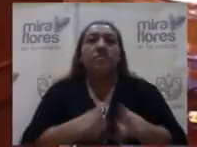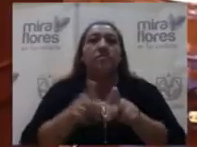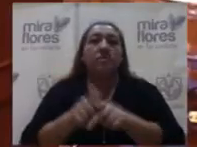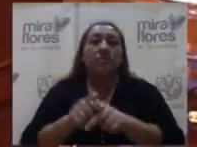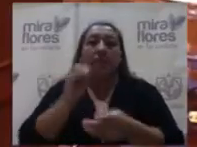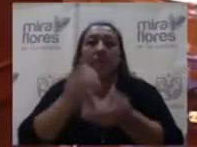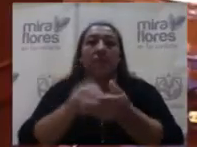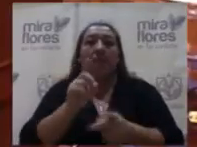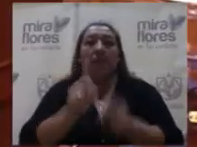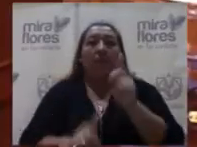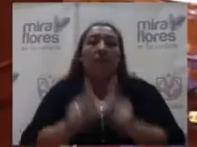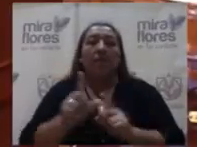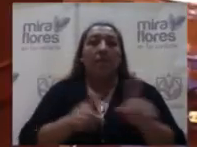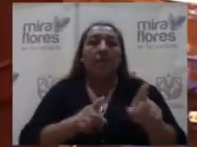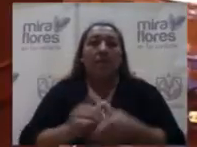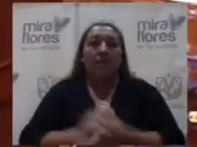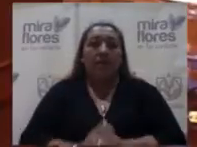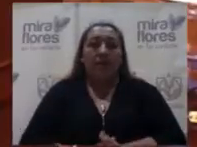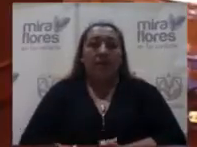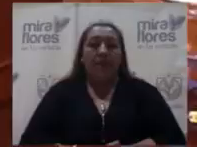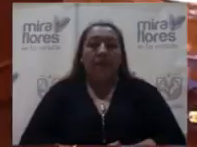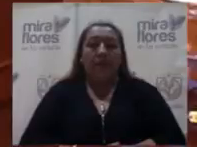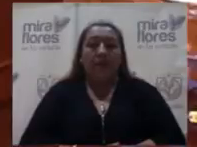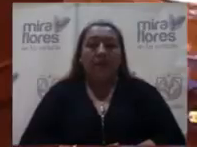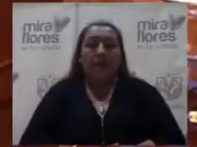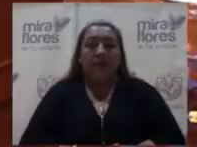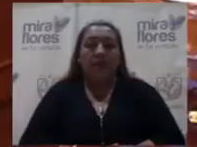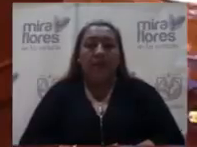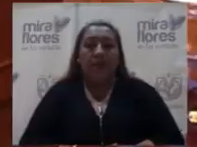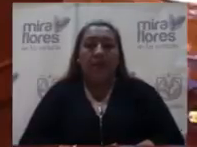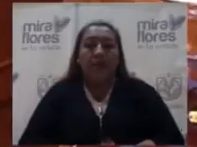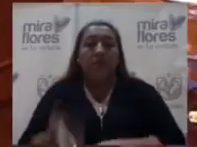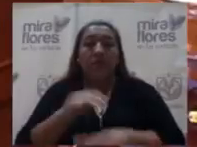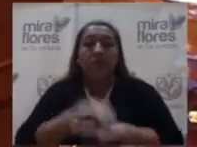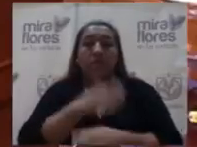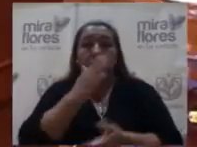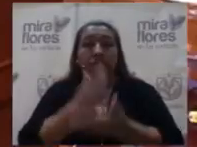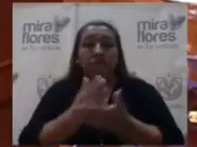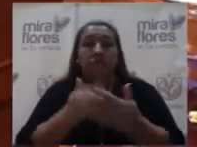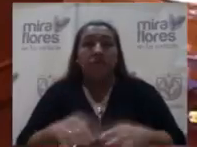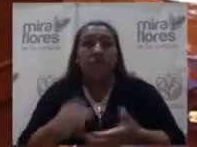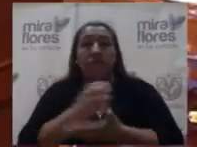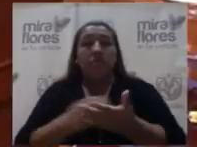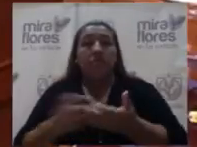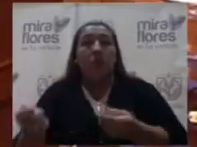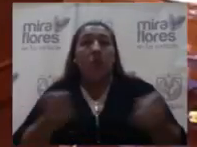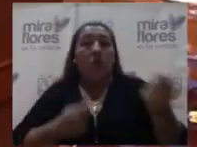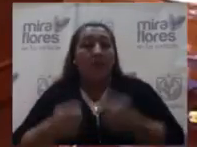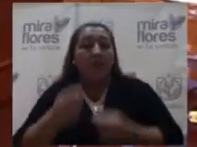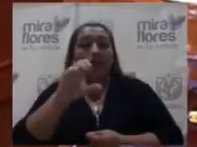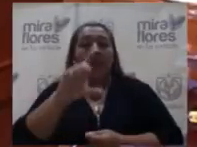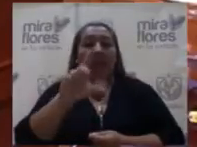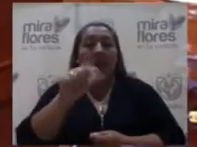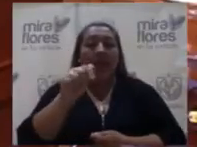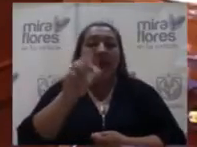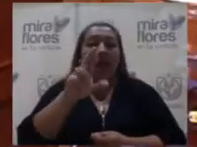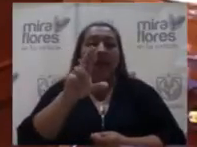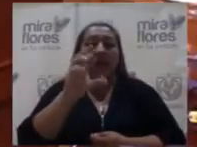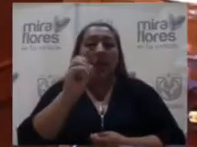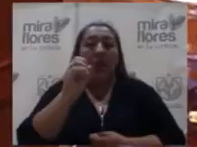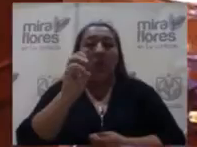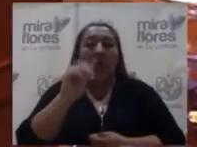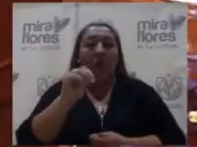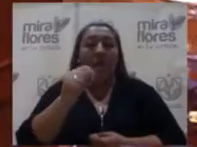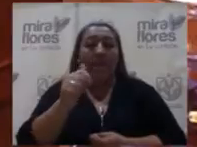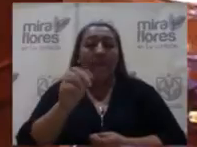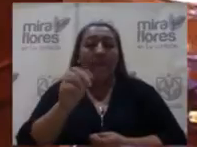vice a los locales de gran aforo. Sobre la situación del centro comercial Arcomar, a raíz